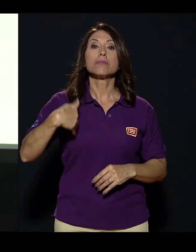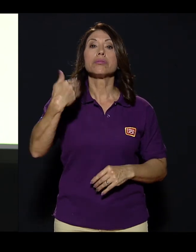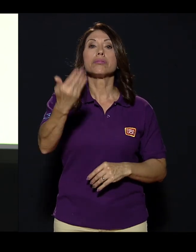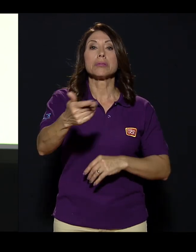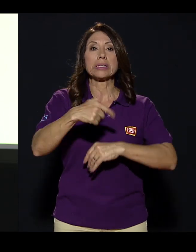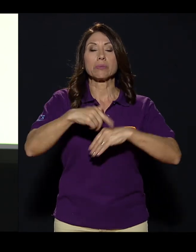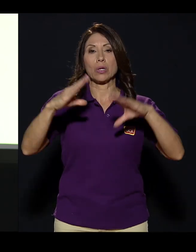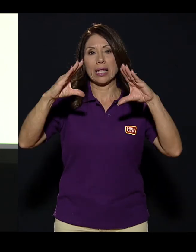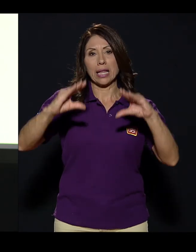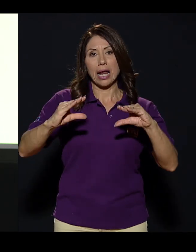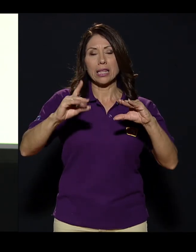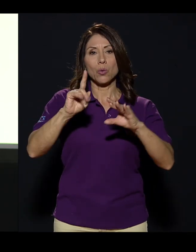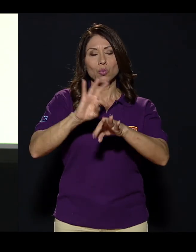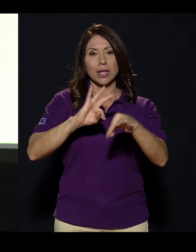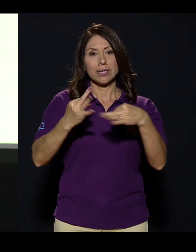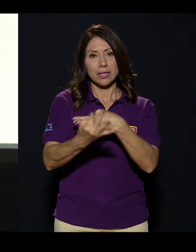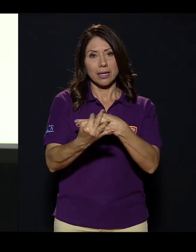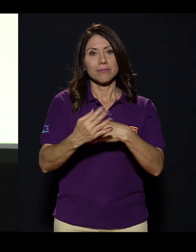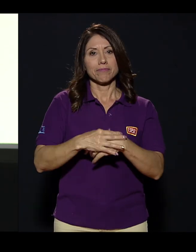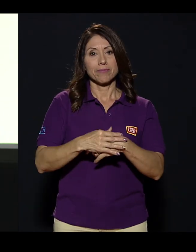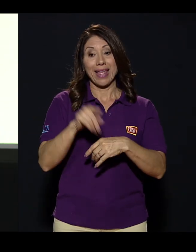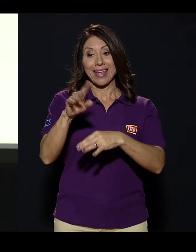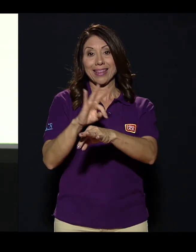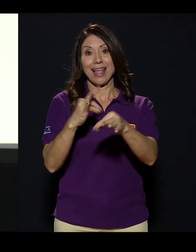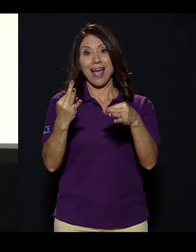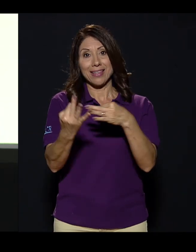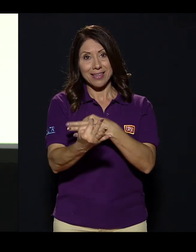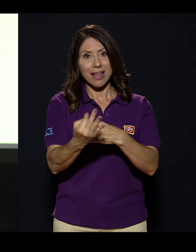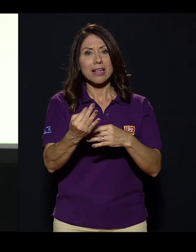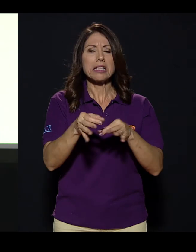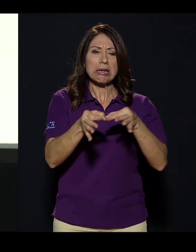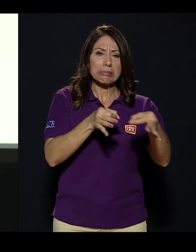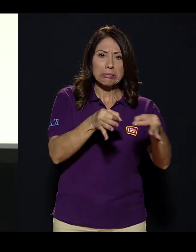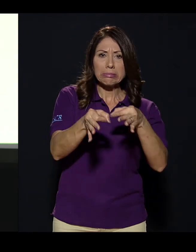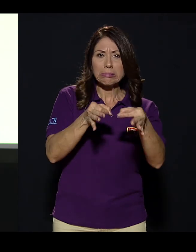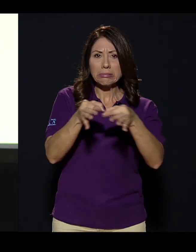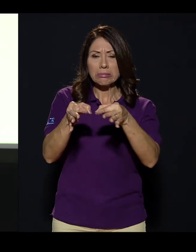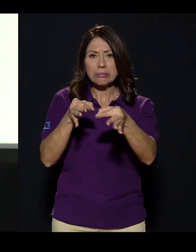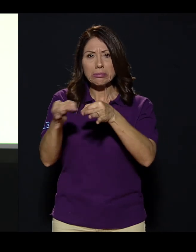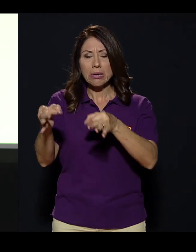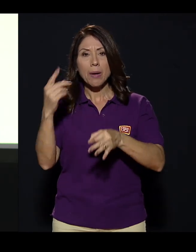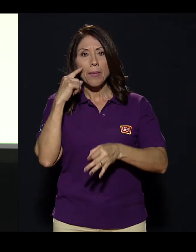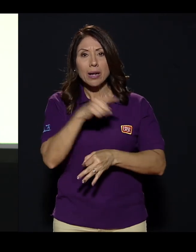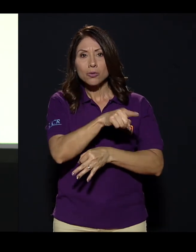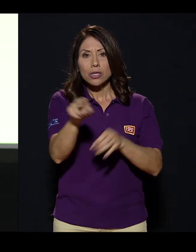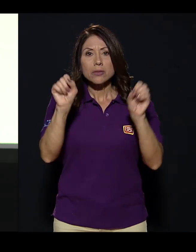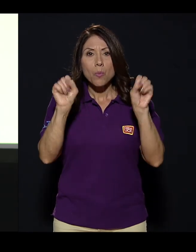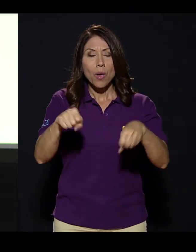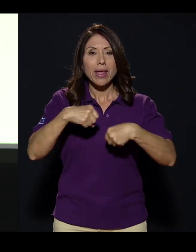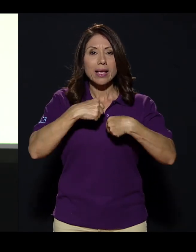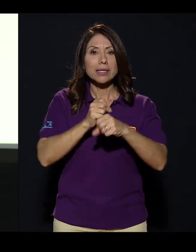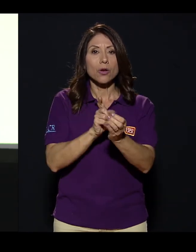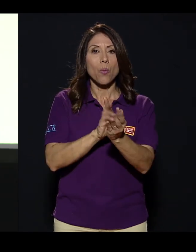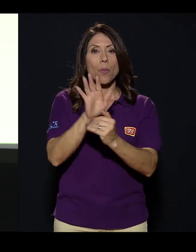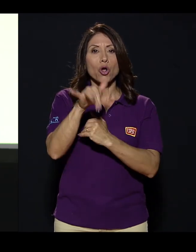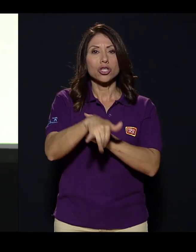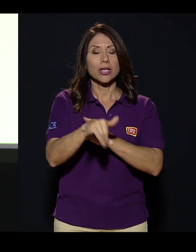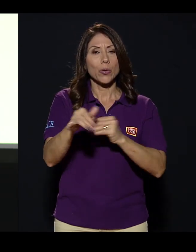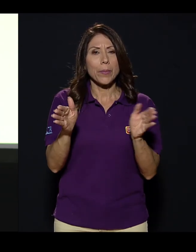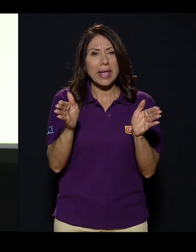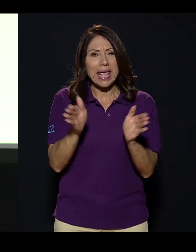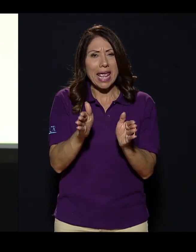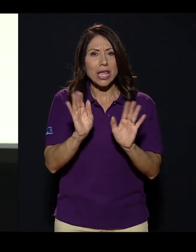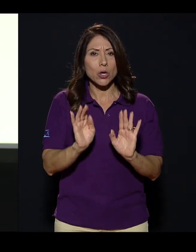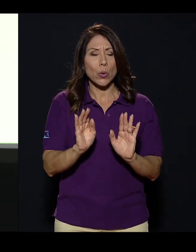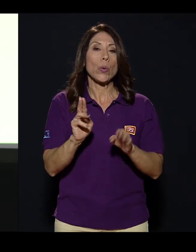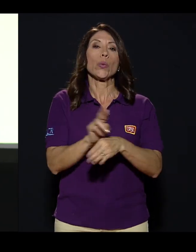proyecto pequeño, usar unas herramientas básicas que le permitan a ustedes pues plasmar lo que ustedes tienen como